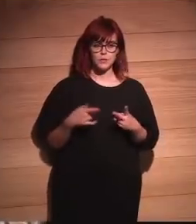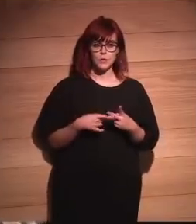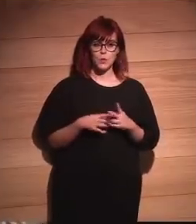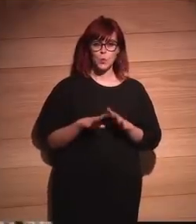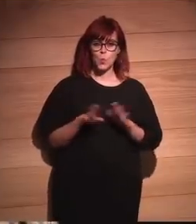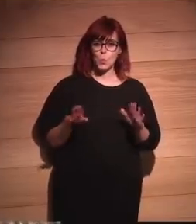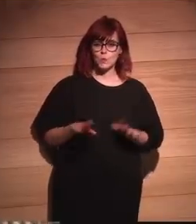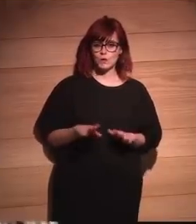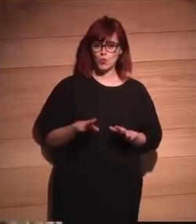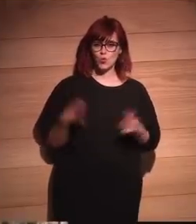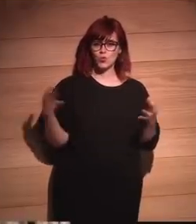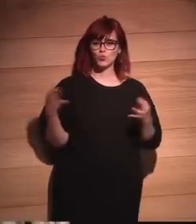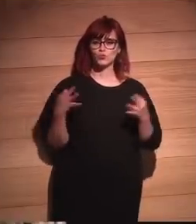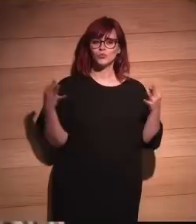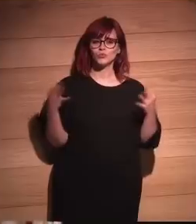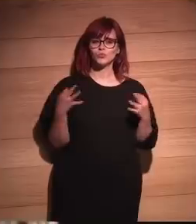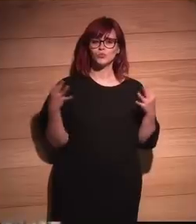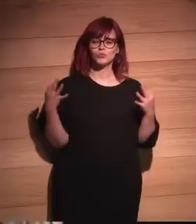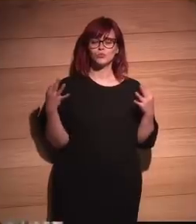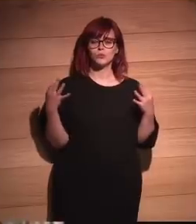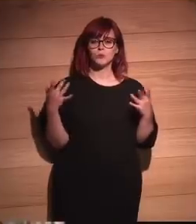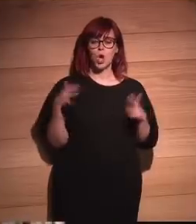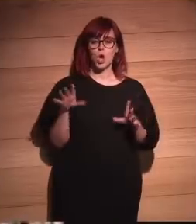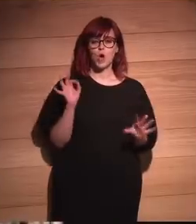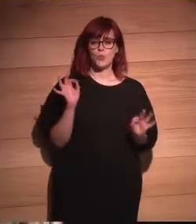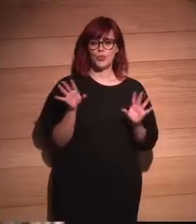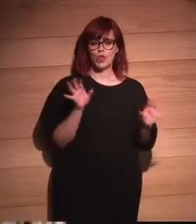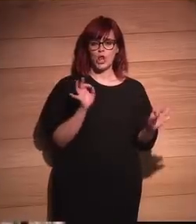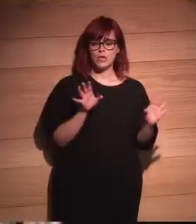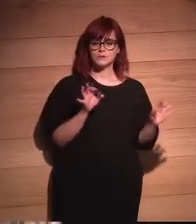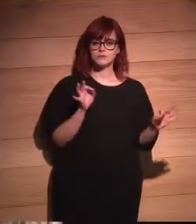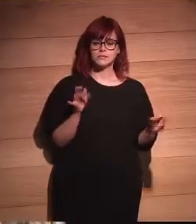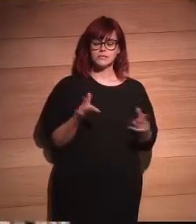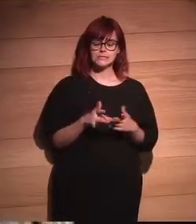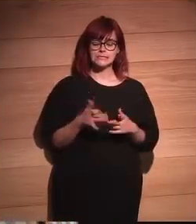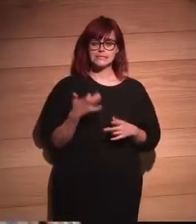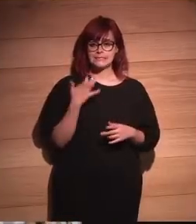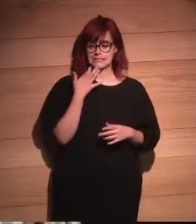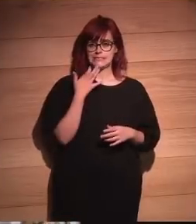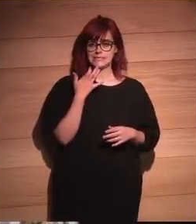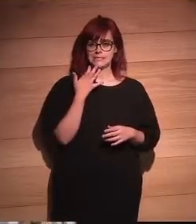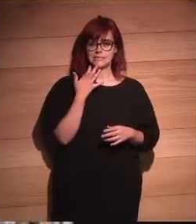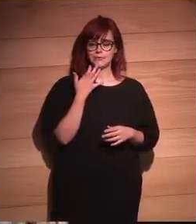última cosa respecto a las opciones. Y es que a la vez que